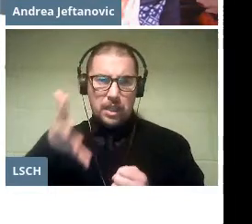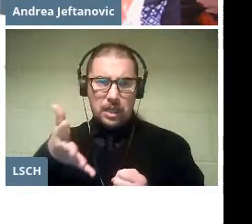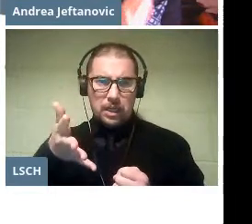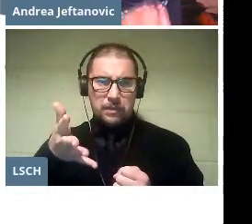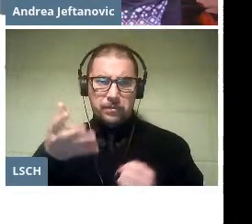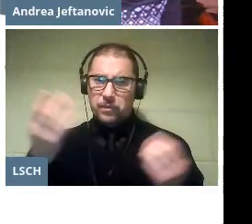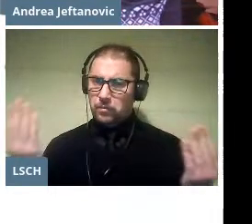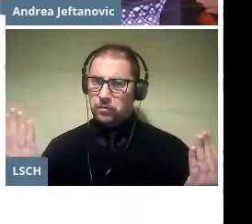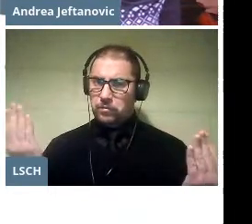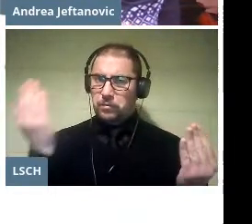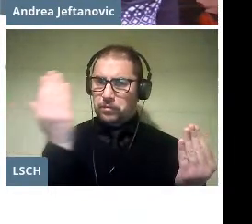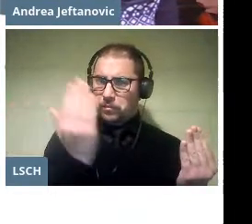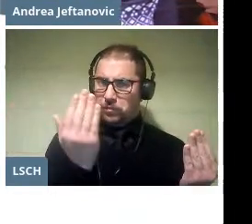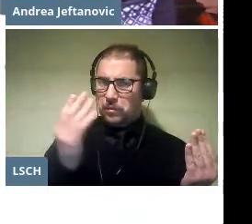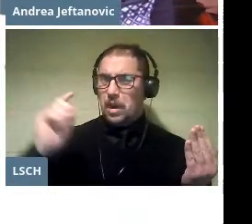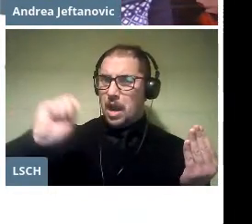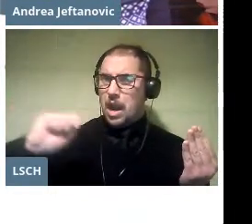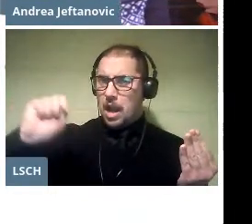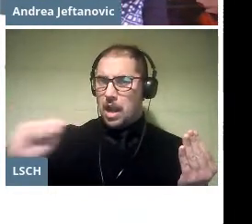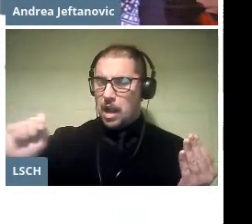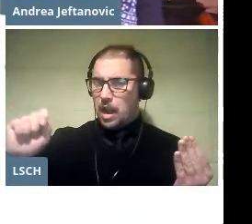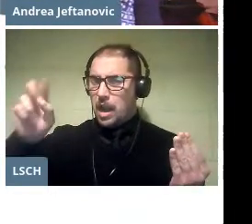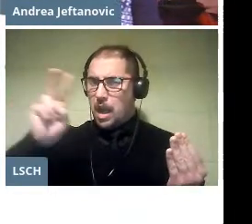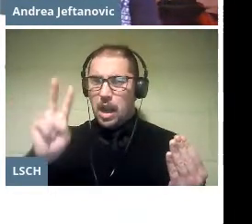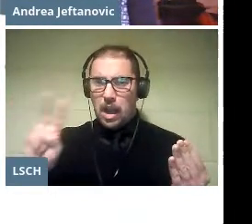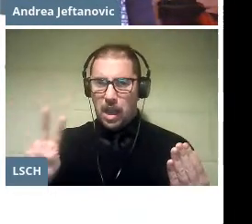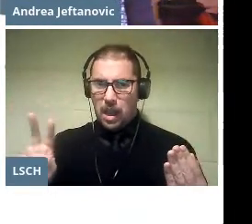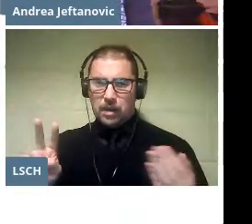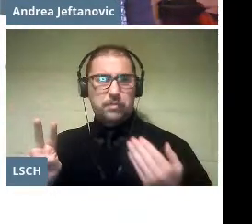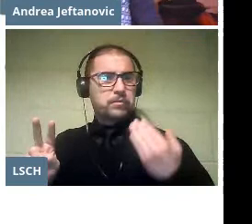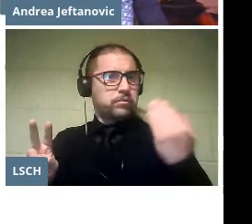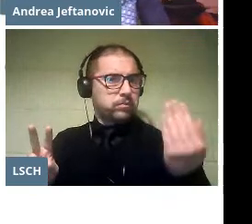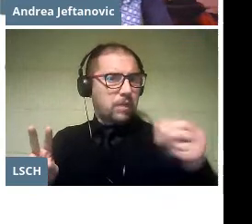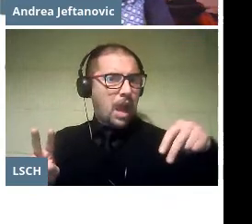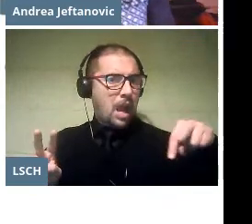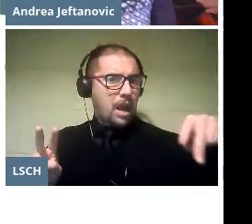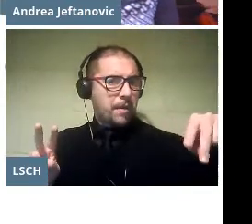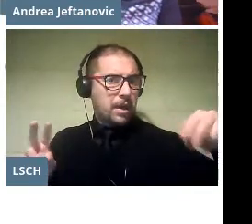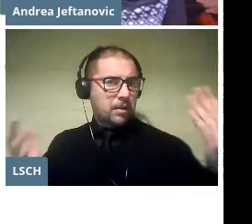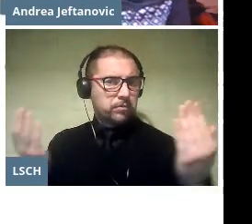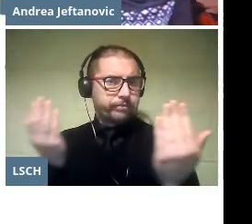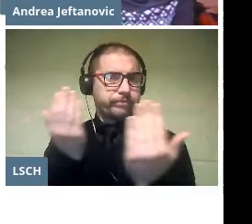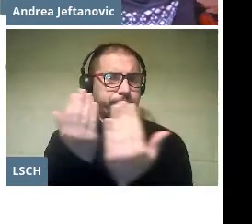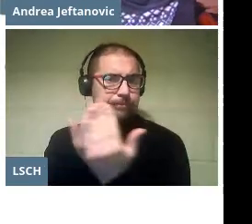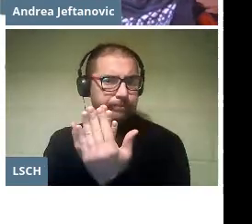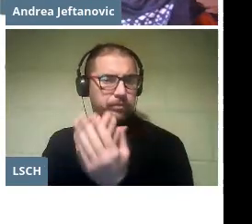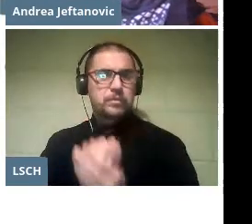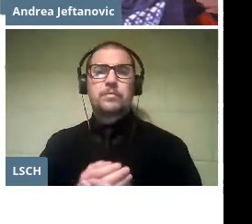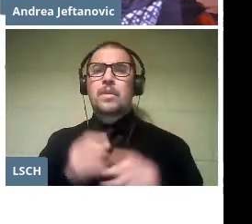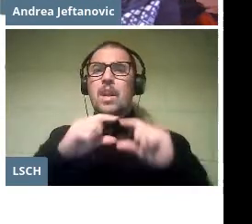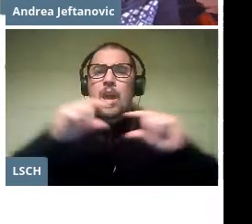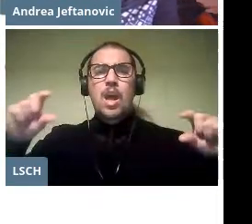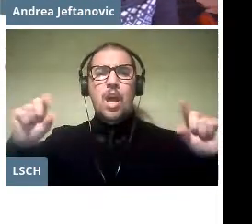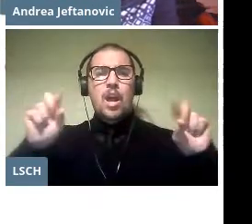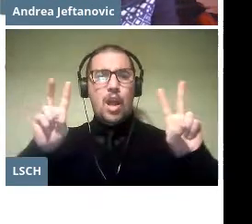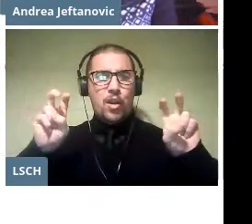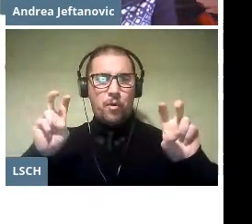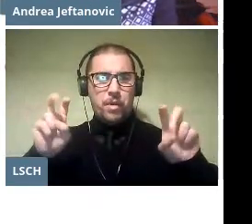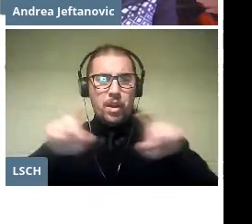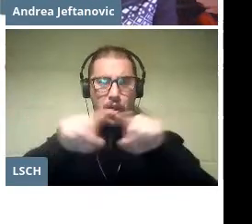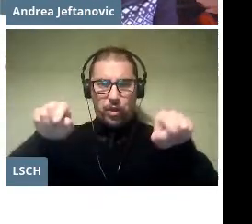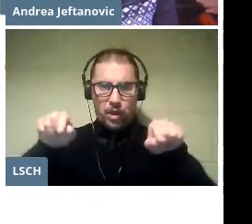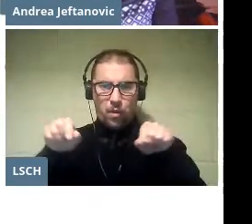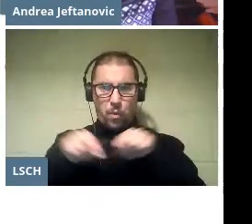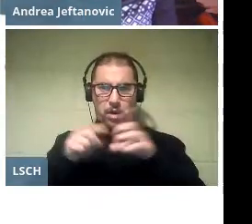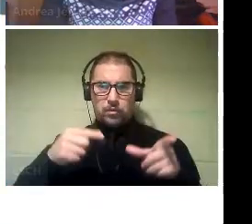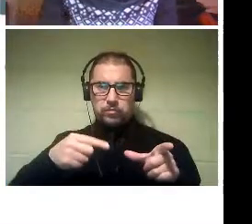acto de leer, de escribir y de caminar, y que lleva el título Salir del cuarto propio